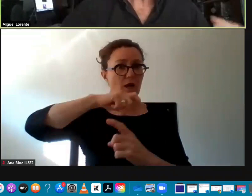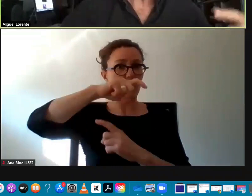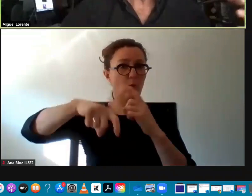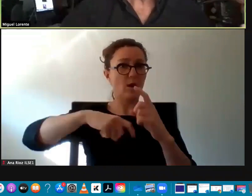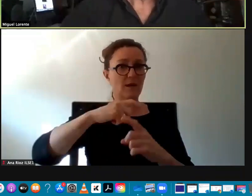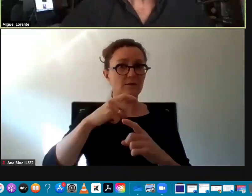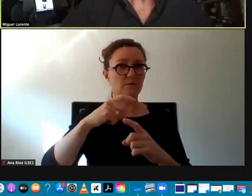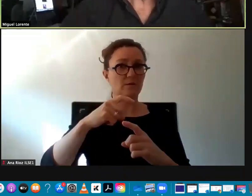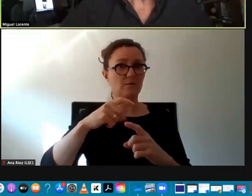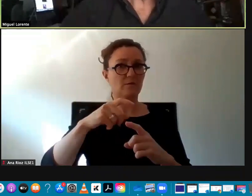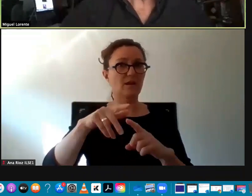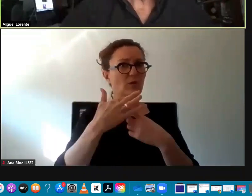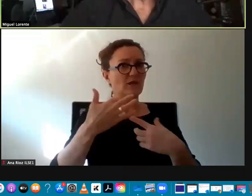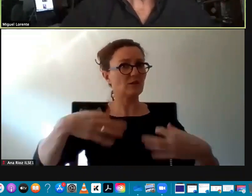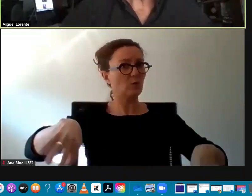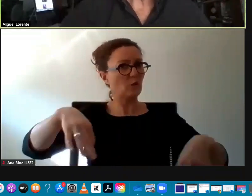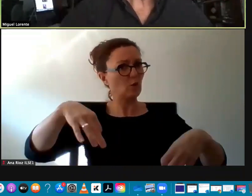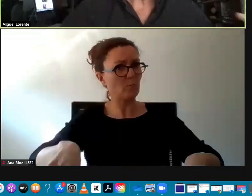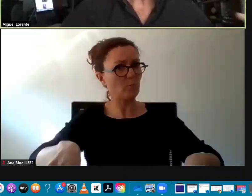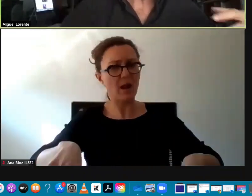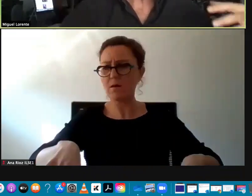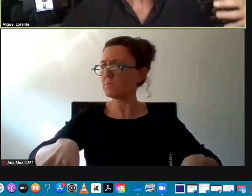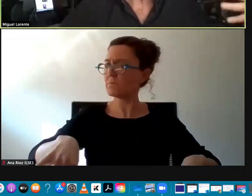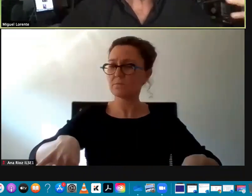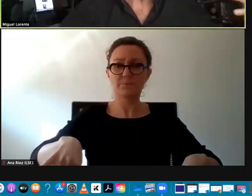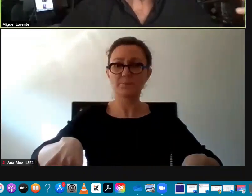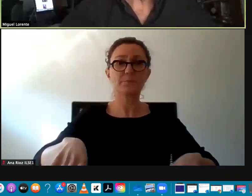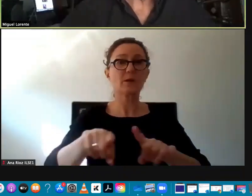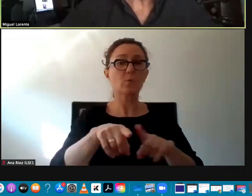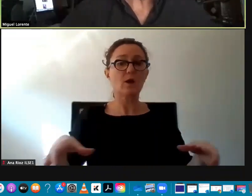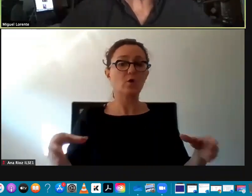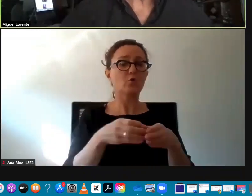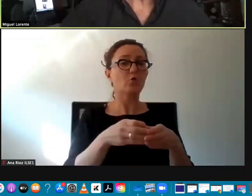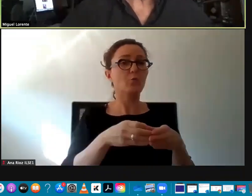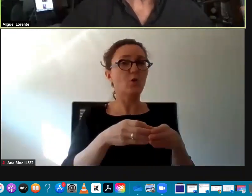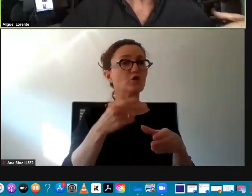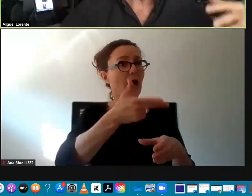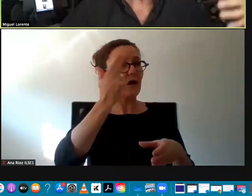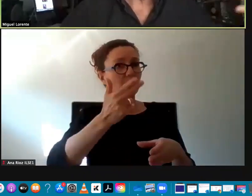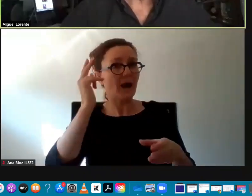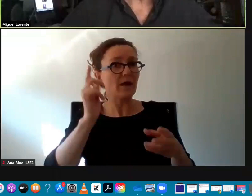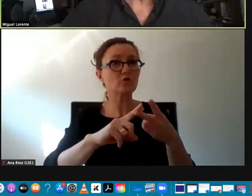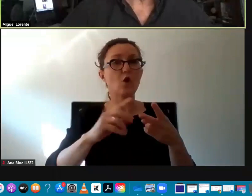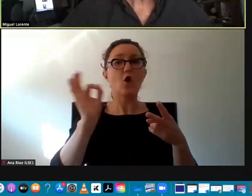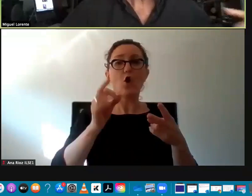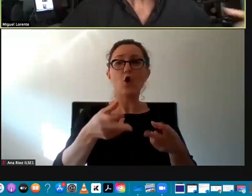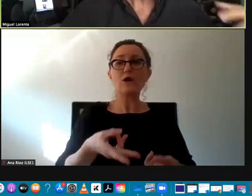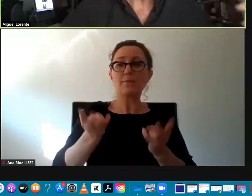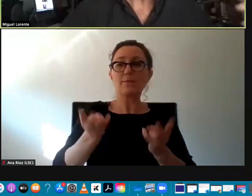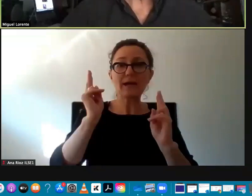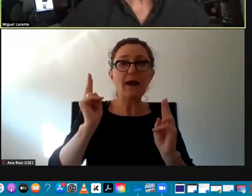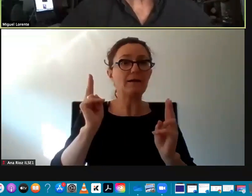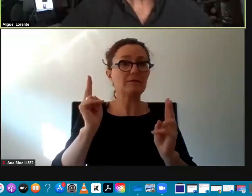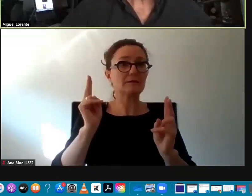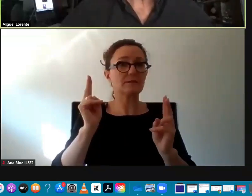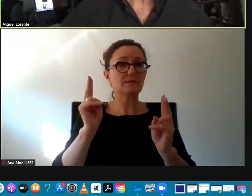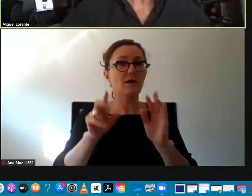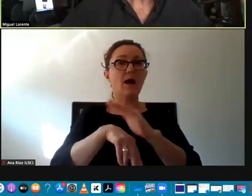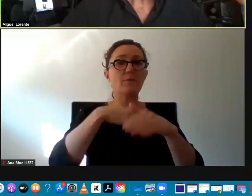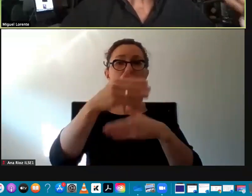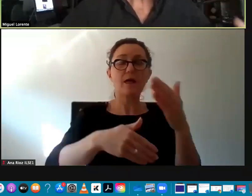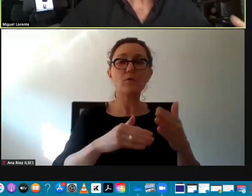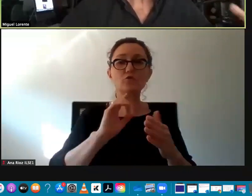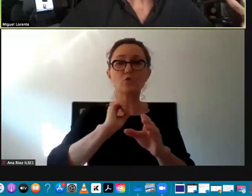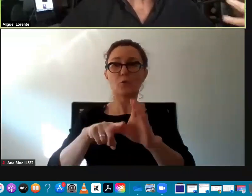normalidad. No son grupos armados, no son criminales organizados, no pertenecen a bandas ni a mafias.